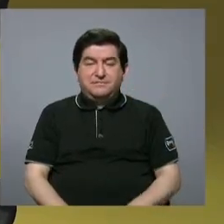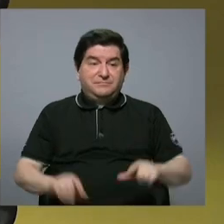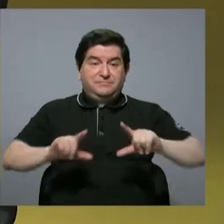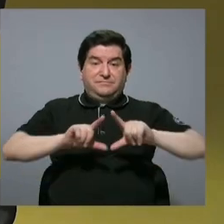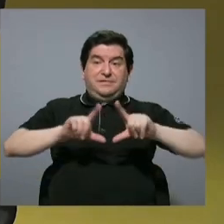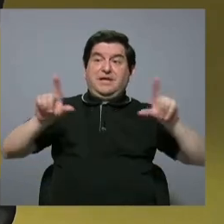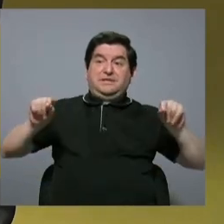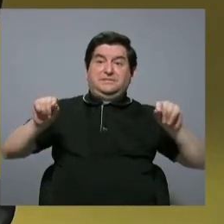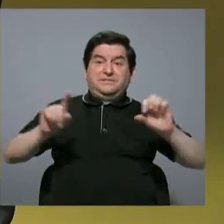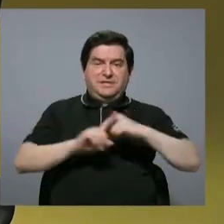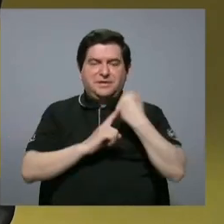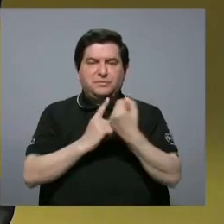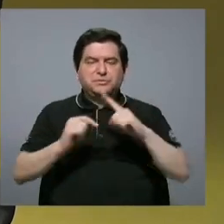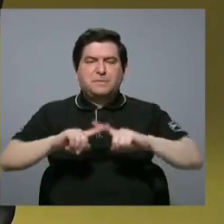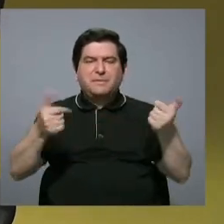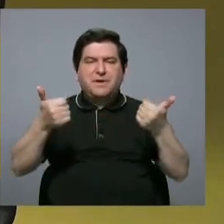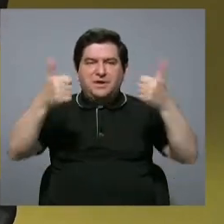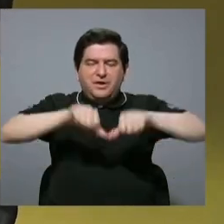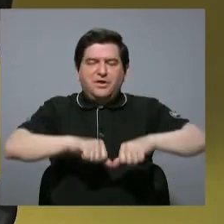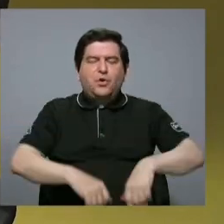con el tratado Caña-Jerez en